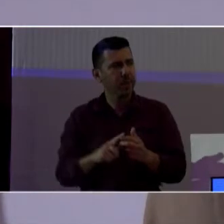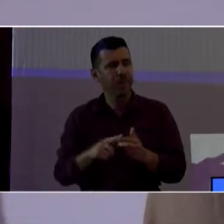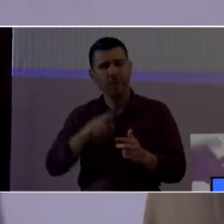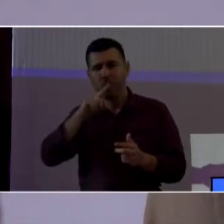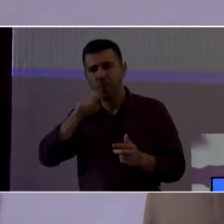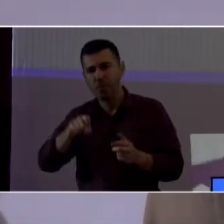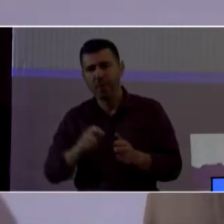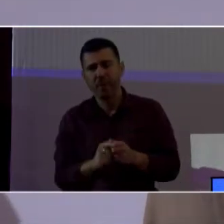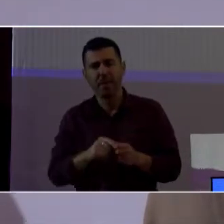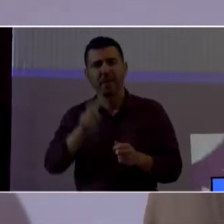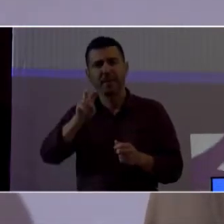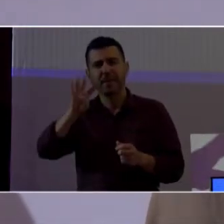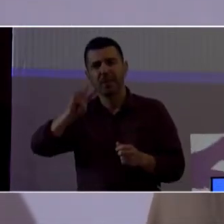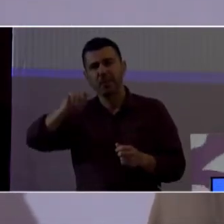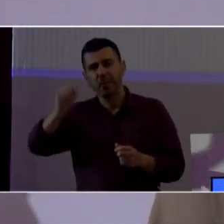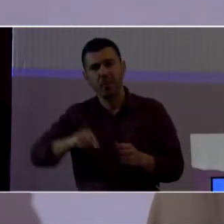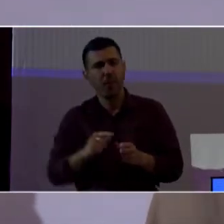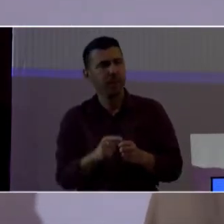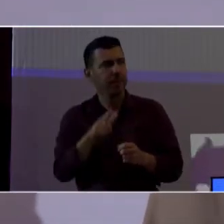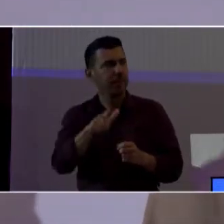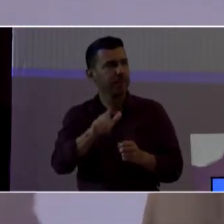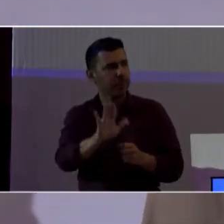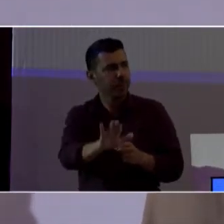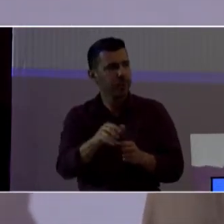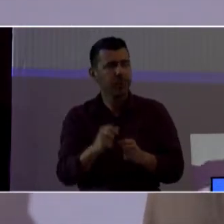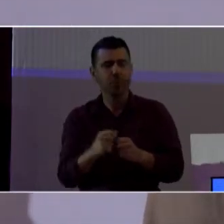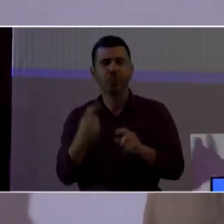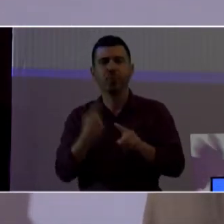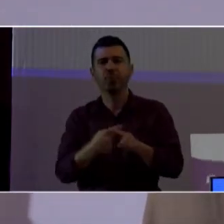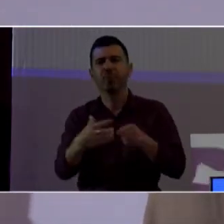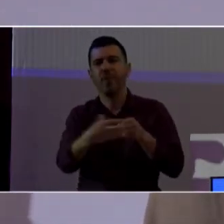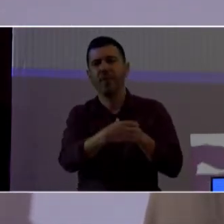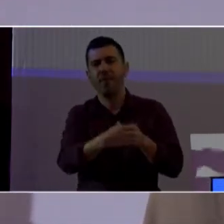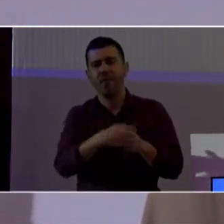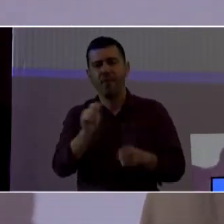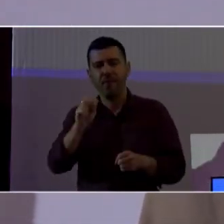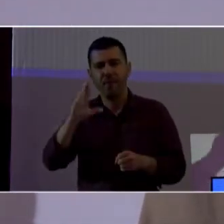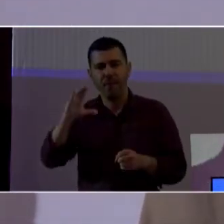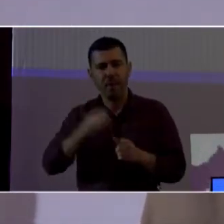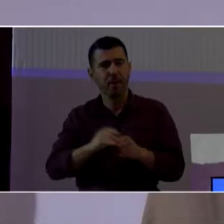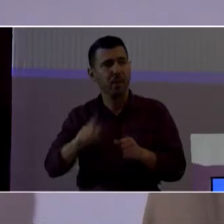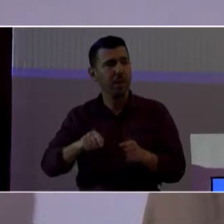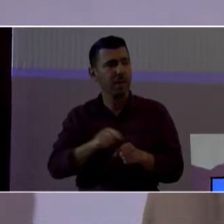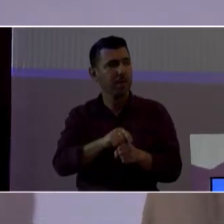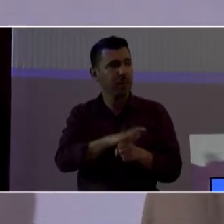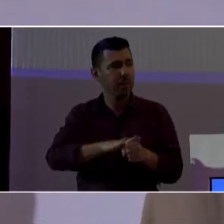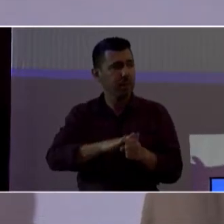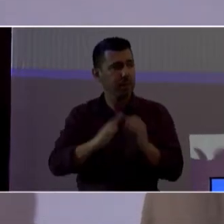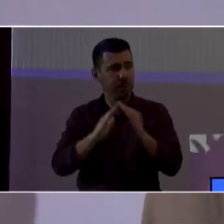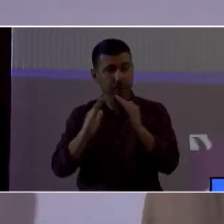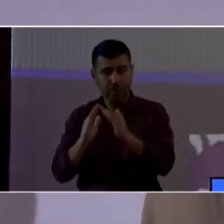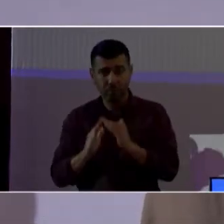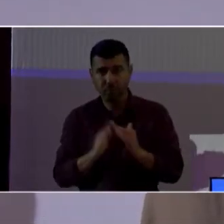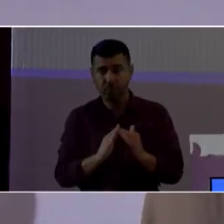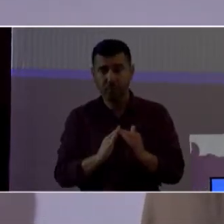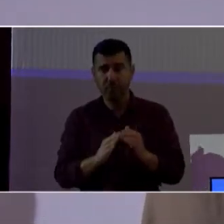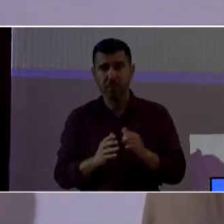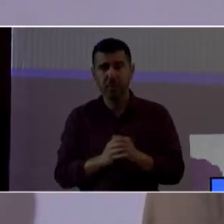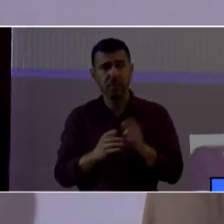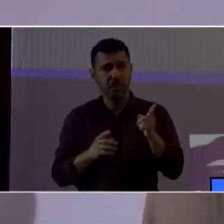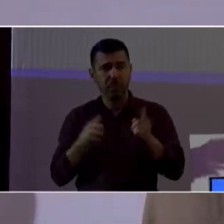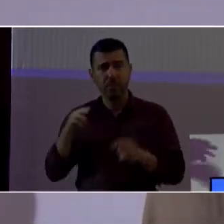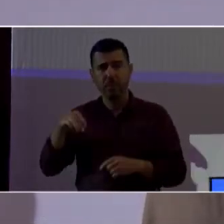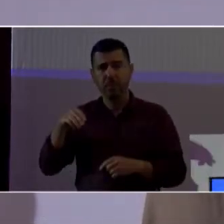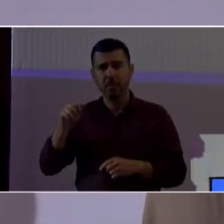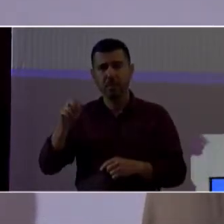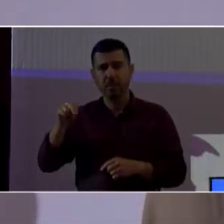de FARC. Y también hay modelos de reincorporación en lo urbano. Y ahí es cuando le pregunto a Manuel, a través de su emprendimiento, el